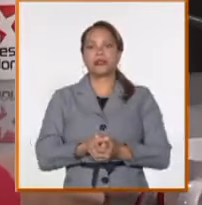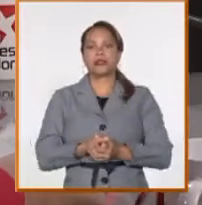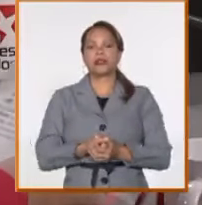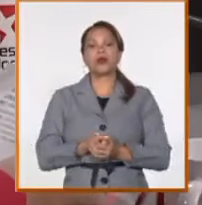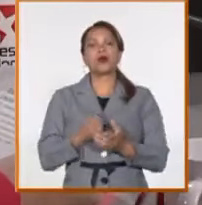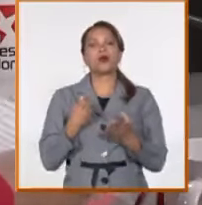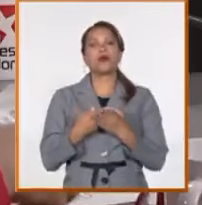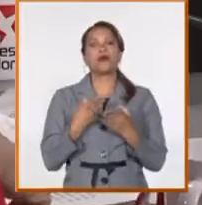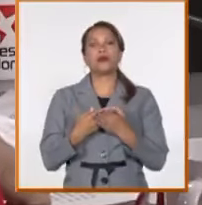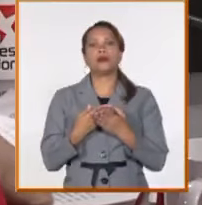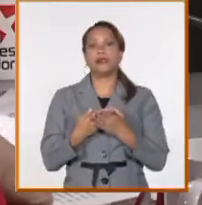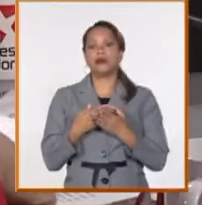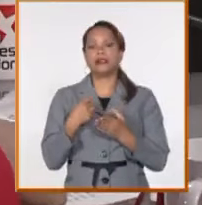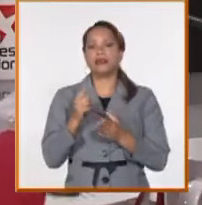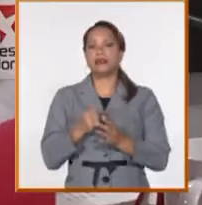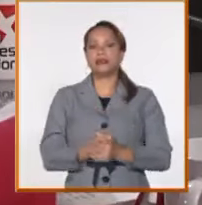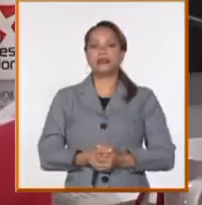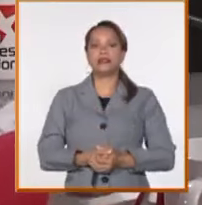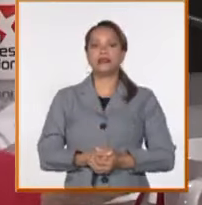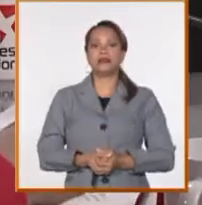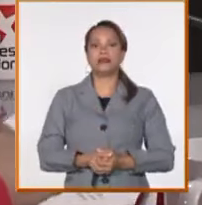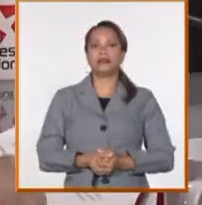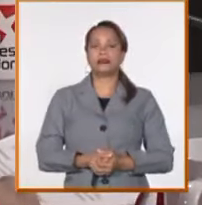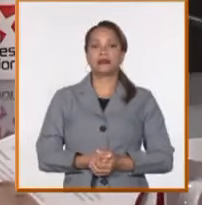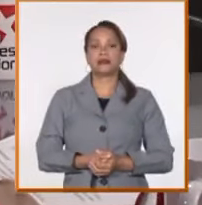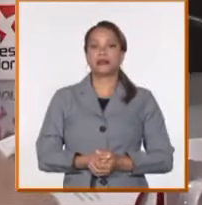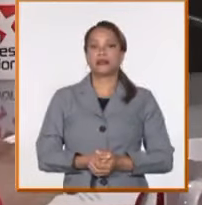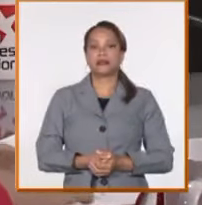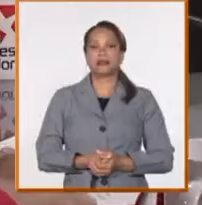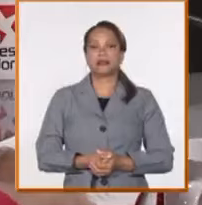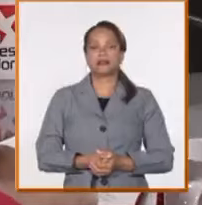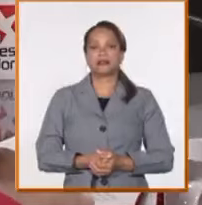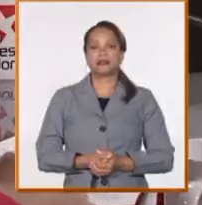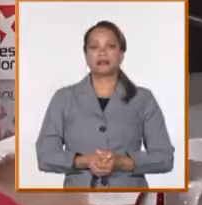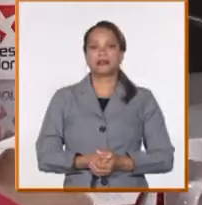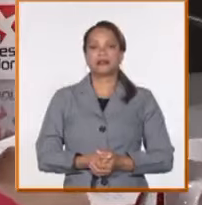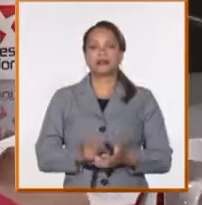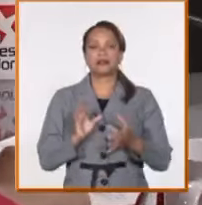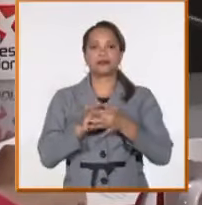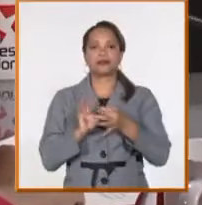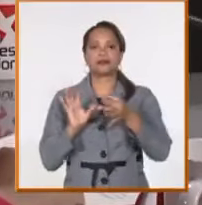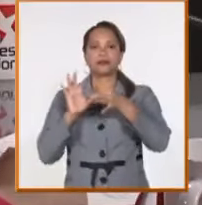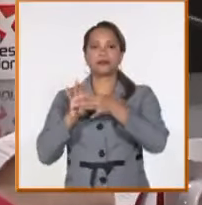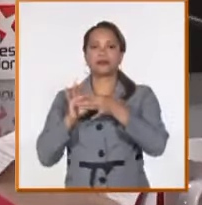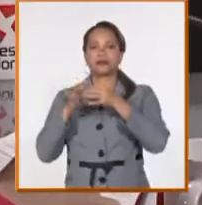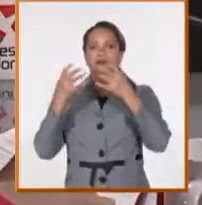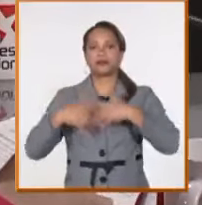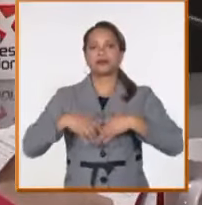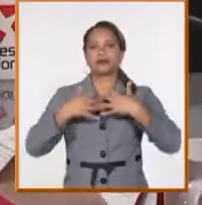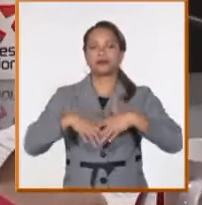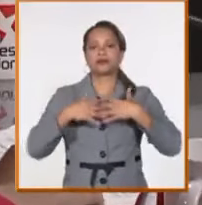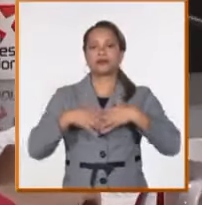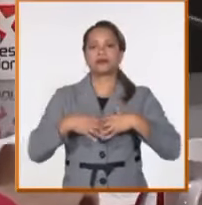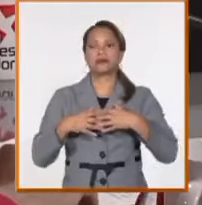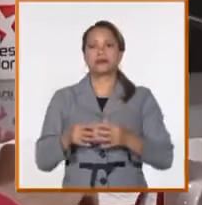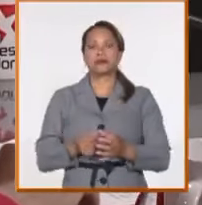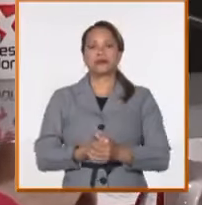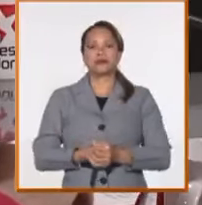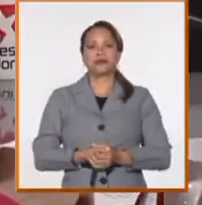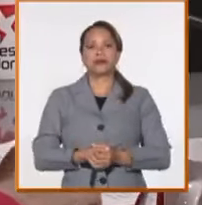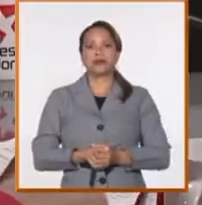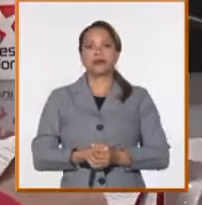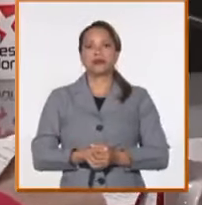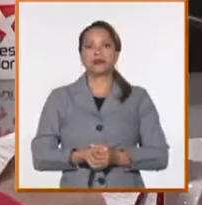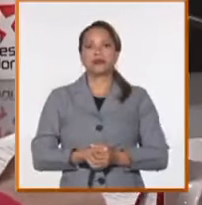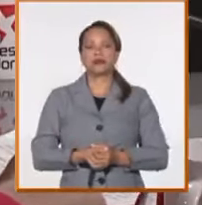empresa y hay otros sectores con los que hay encadenamientos productivos sol con los que se ha podido eh encaminar producciones